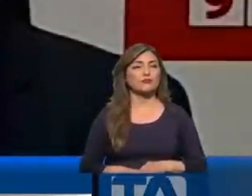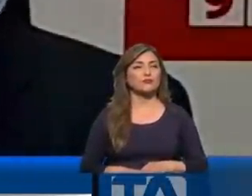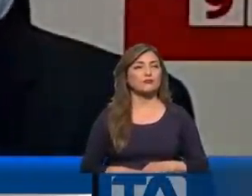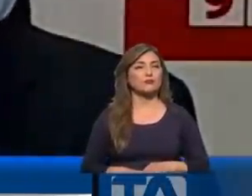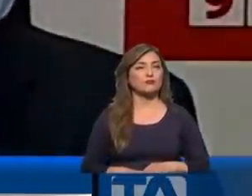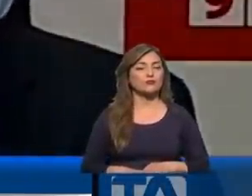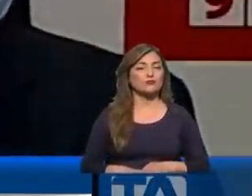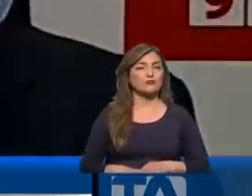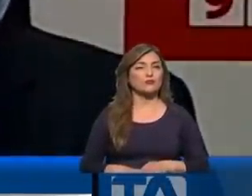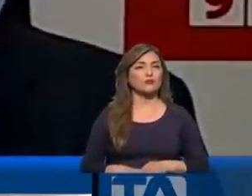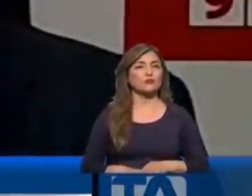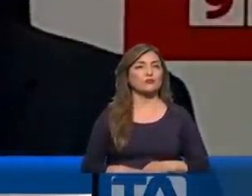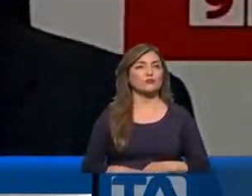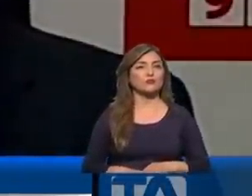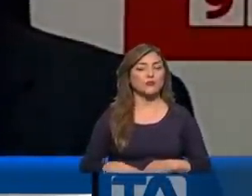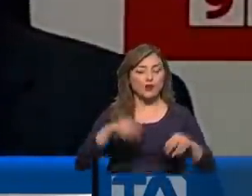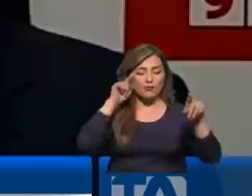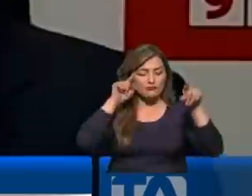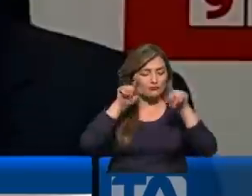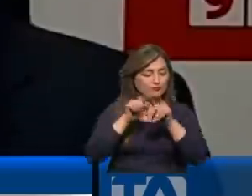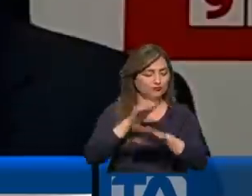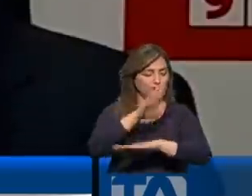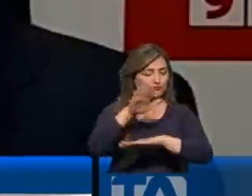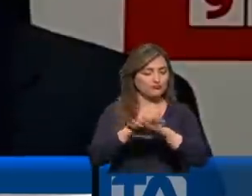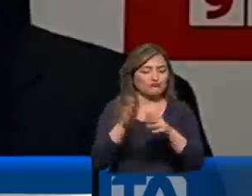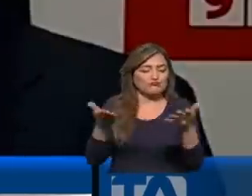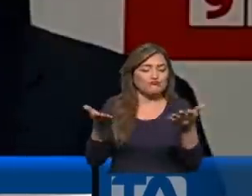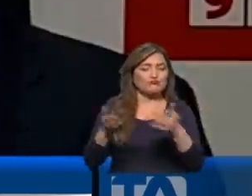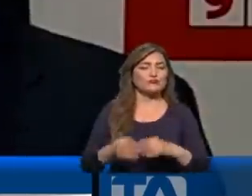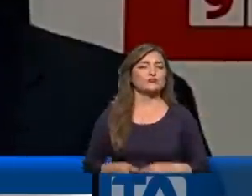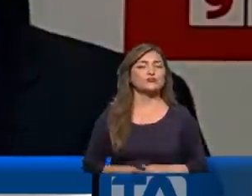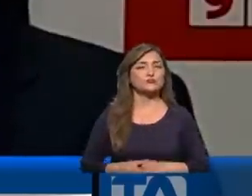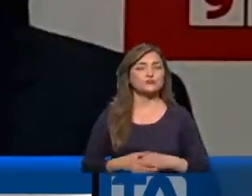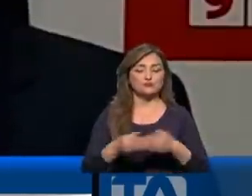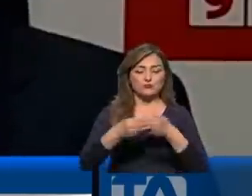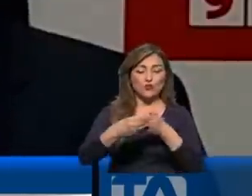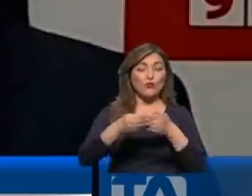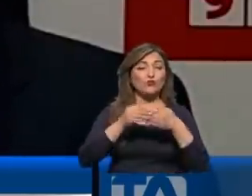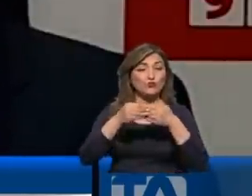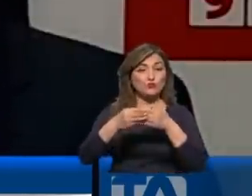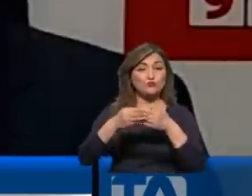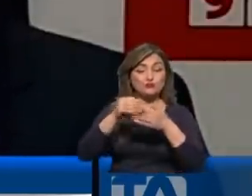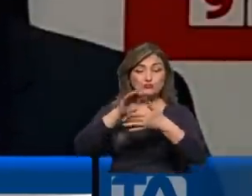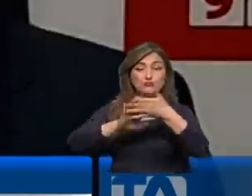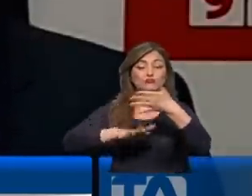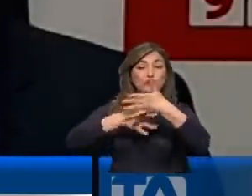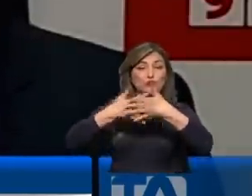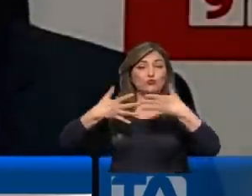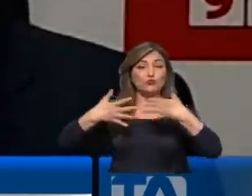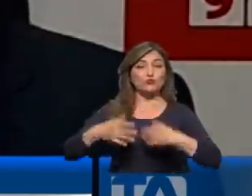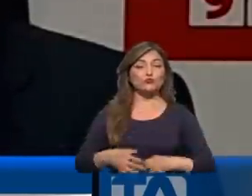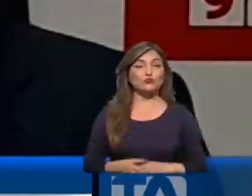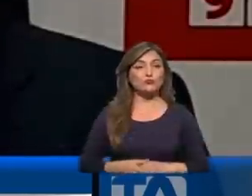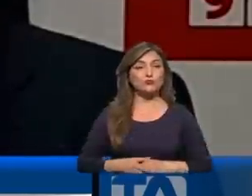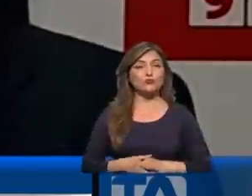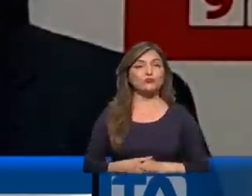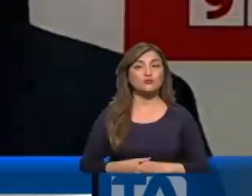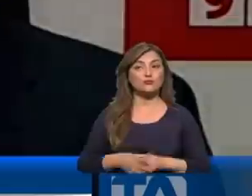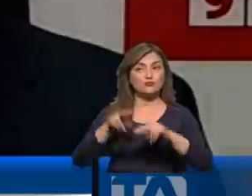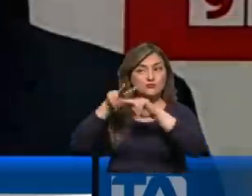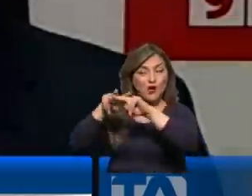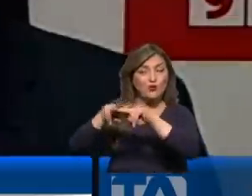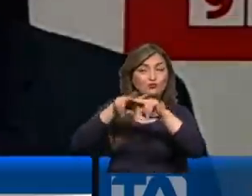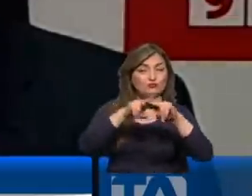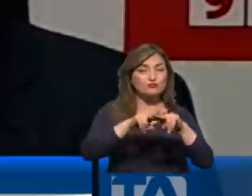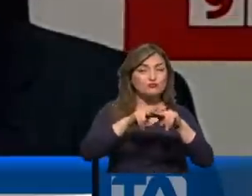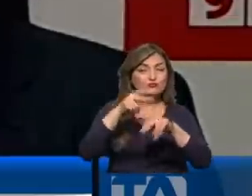que respecto a la flexibilización del horario, se va a hacer una revisión luego